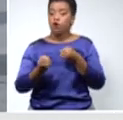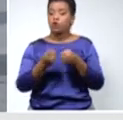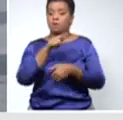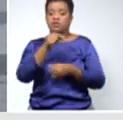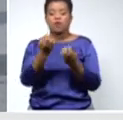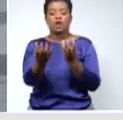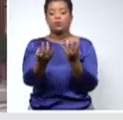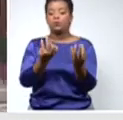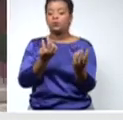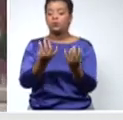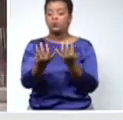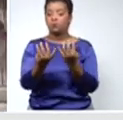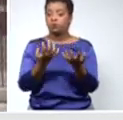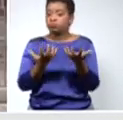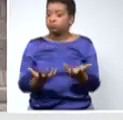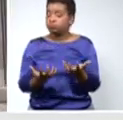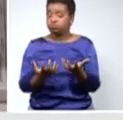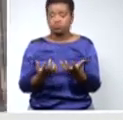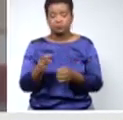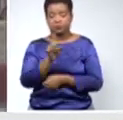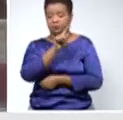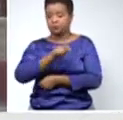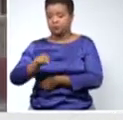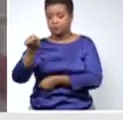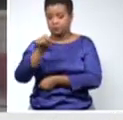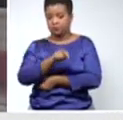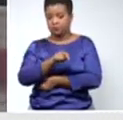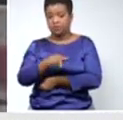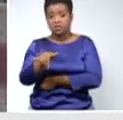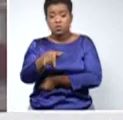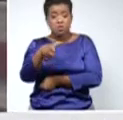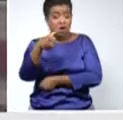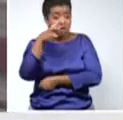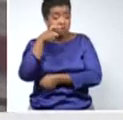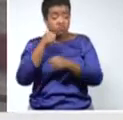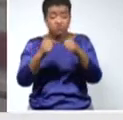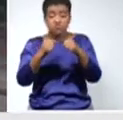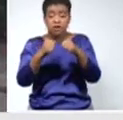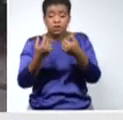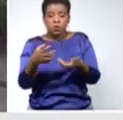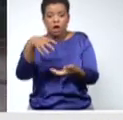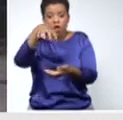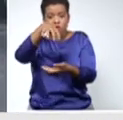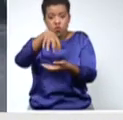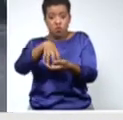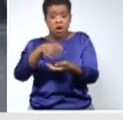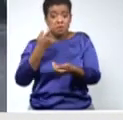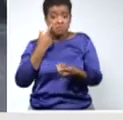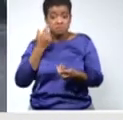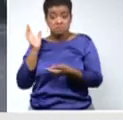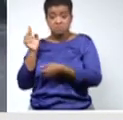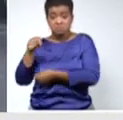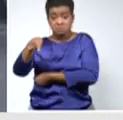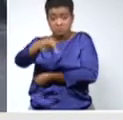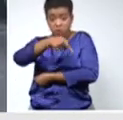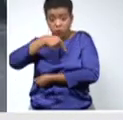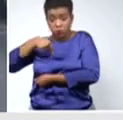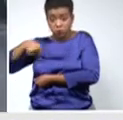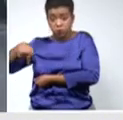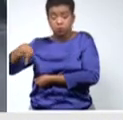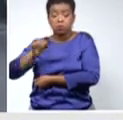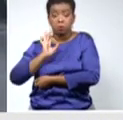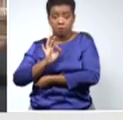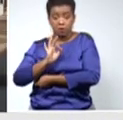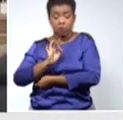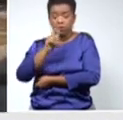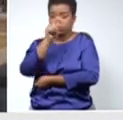las aglomeraciones. Se incluyen bajo el régimen de vigilancia reforzada la manzana comprendida desde la esquina del Palacio de los Matrimonios al mercado de la